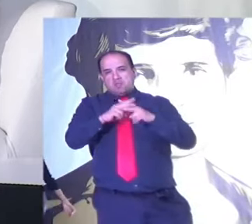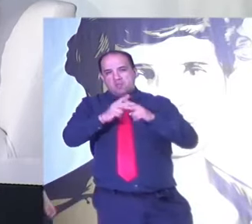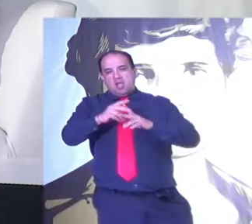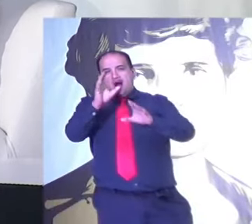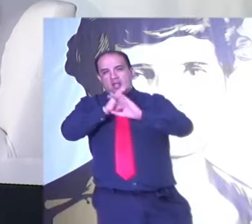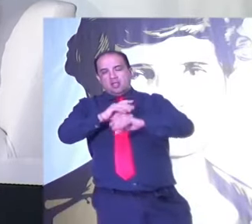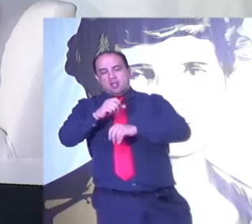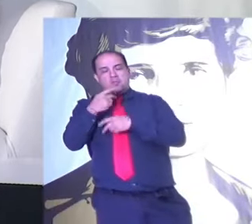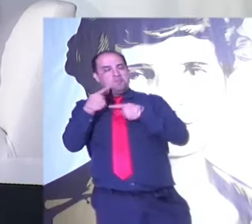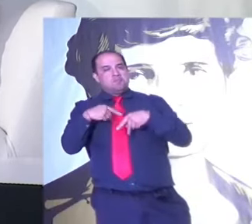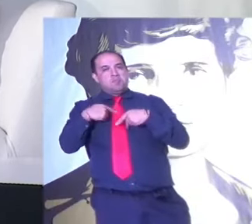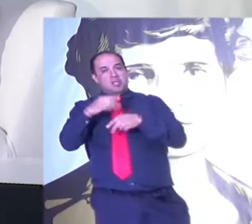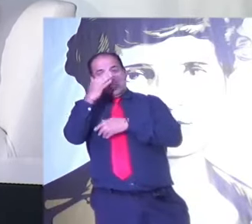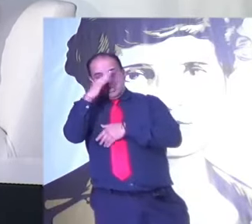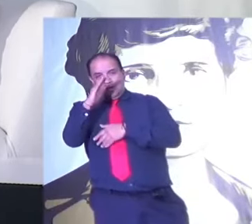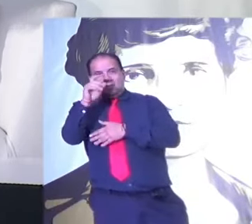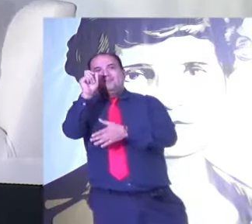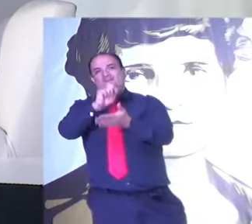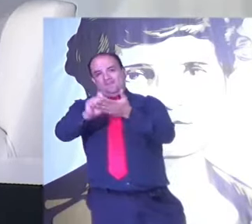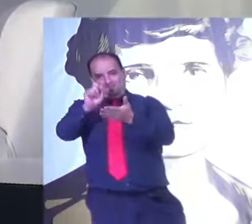¿no?